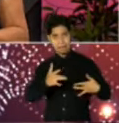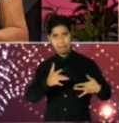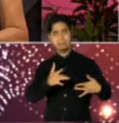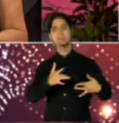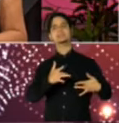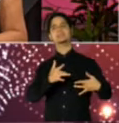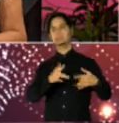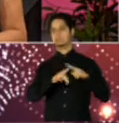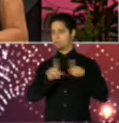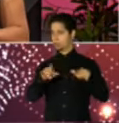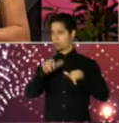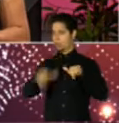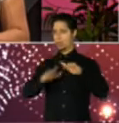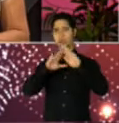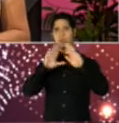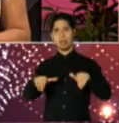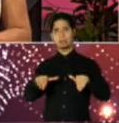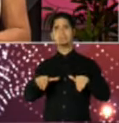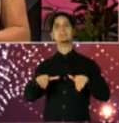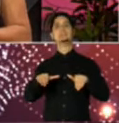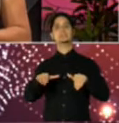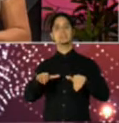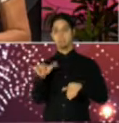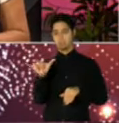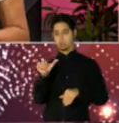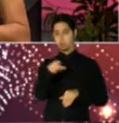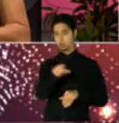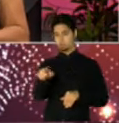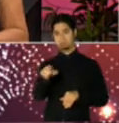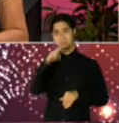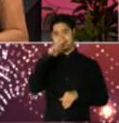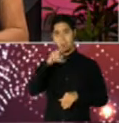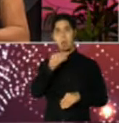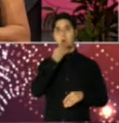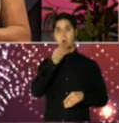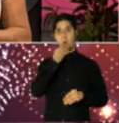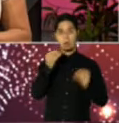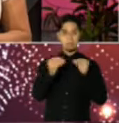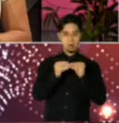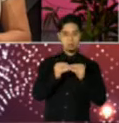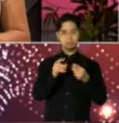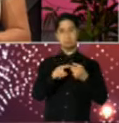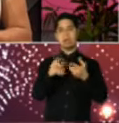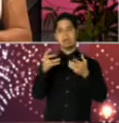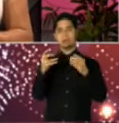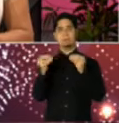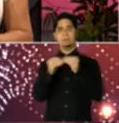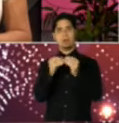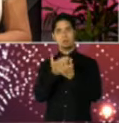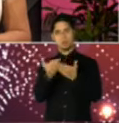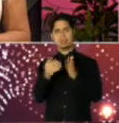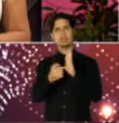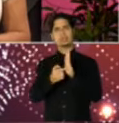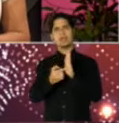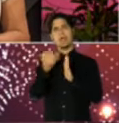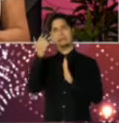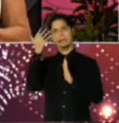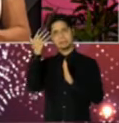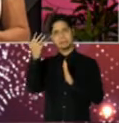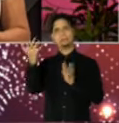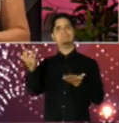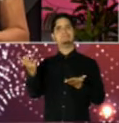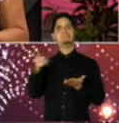lamentablemente quedarnos en casa implica que nuestros hijos van a comer más, van a querer hacer más cosas, y muchas veces, pues,